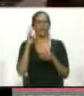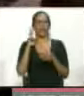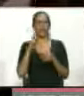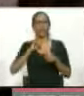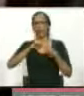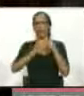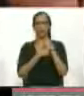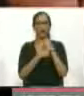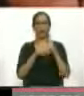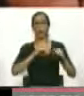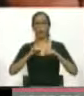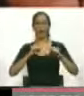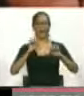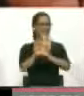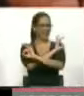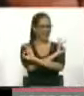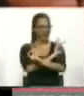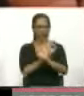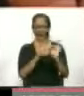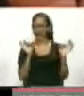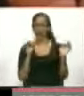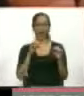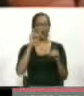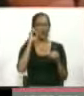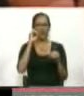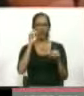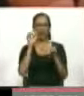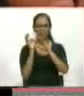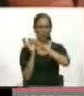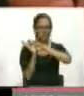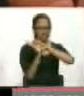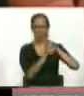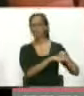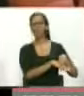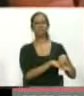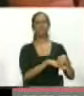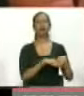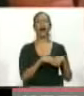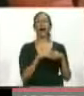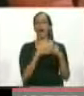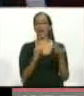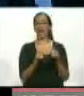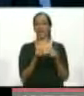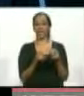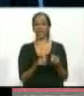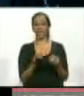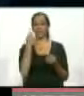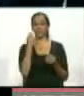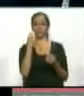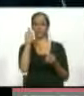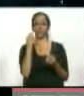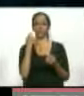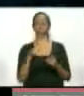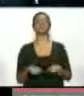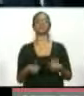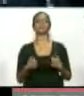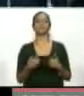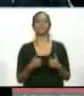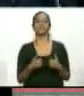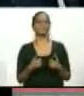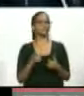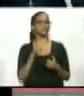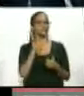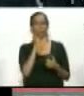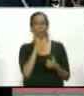la hoja de un árbol no es un cero absoluto a la izquierda estoy con estos diputados mucho más no hay